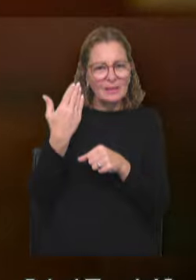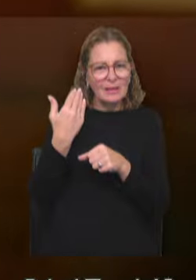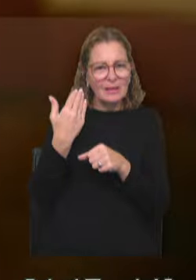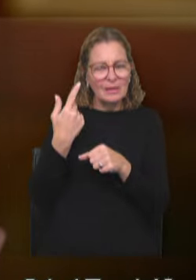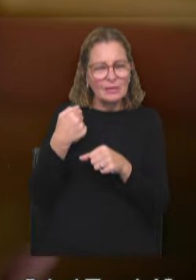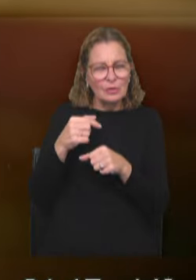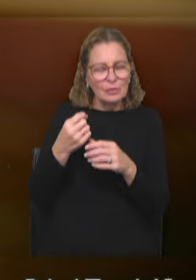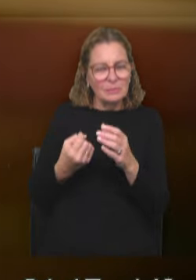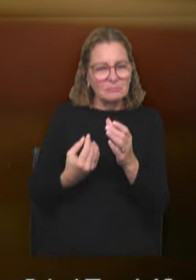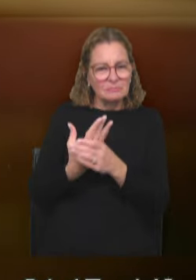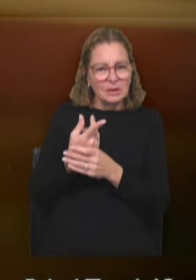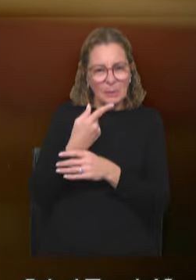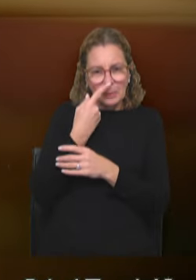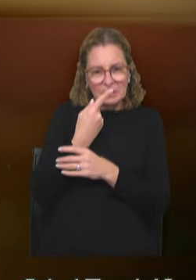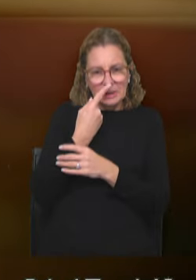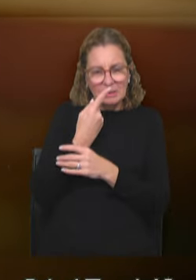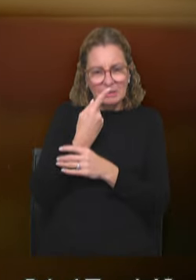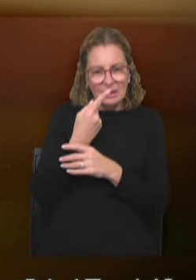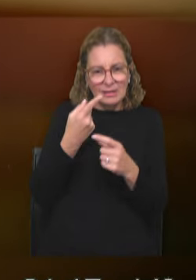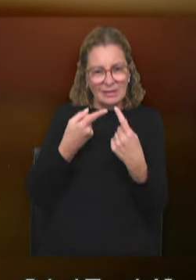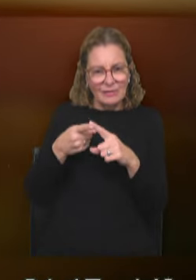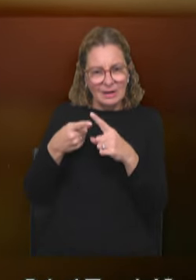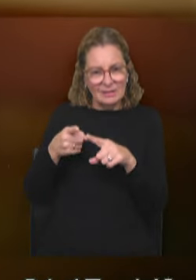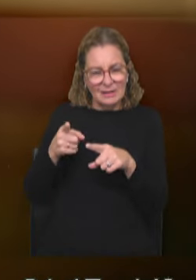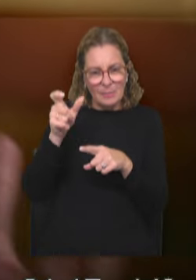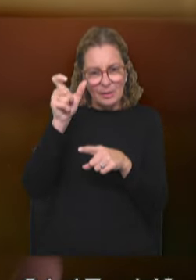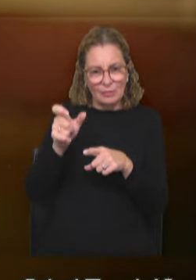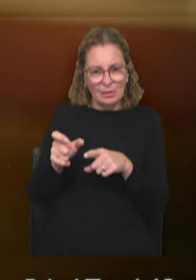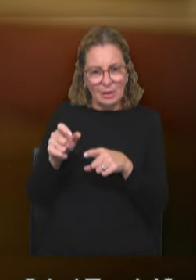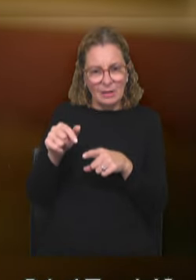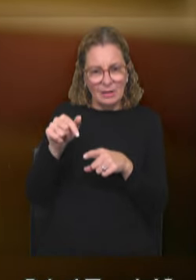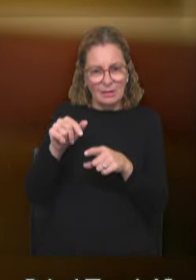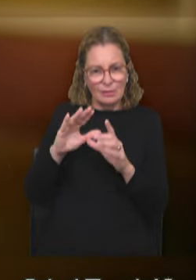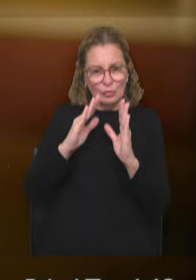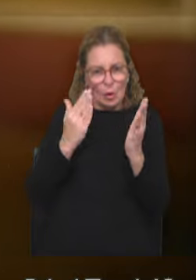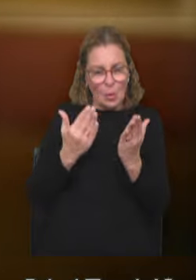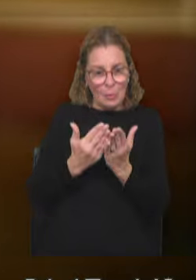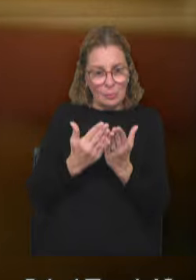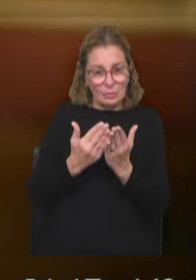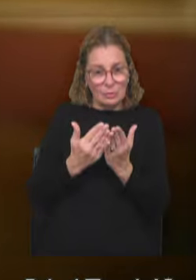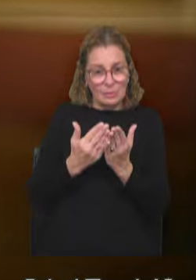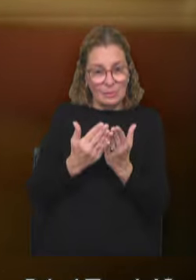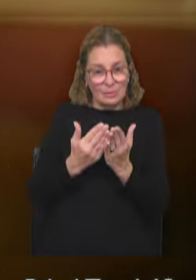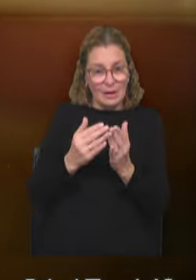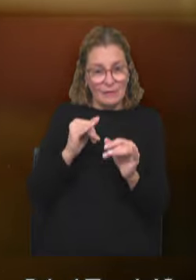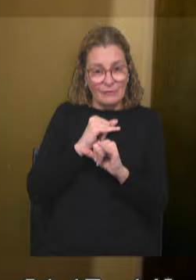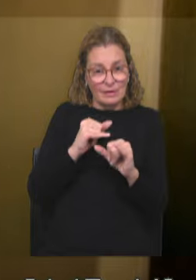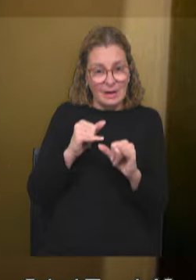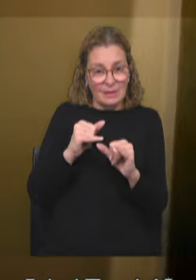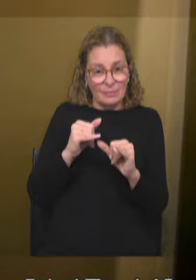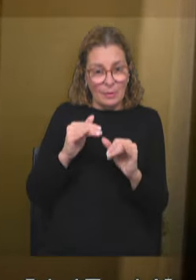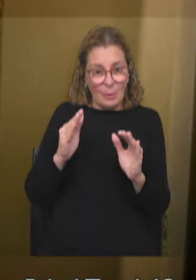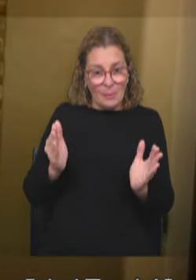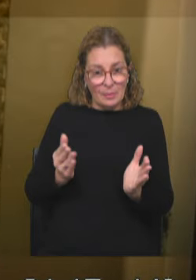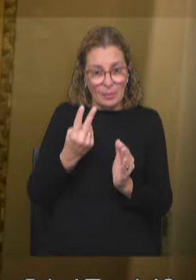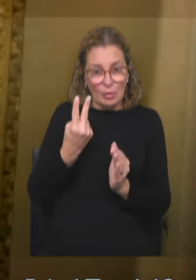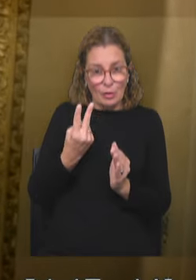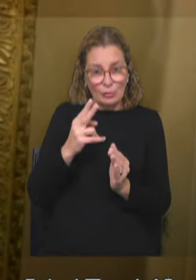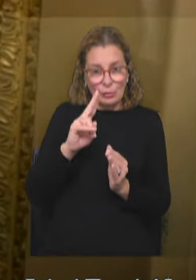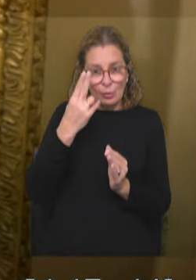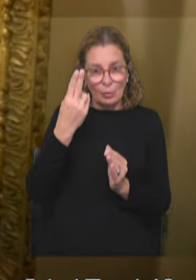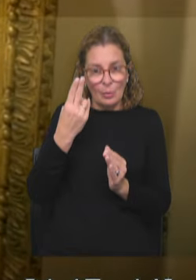entonces surge, hay interés de varios coleccionistas en todo el mundo, y finalmente termina empujando dos coleccionistas